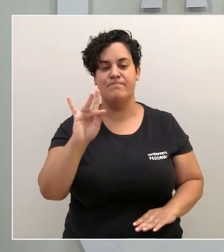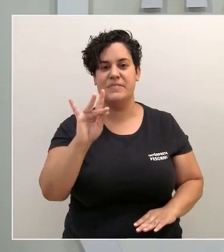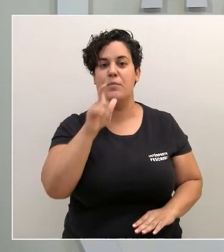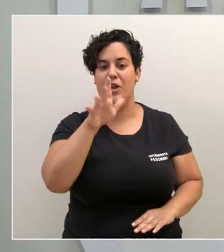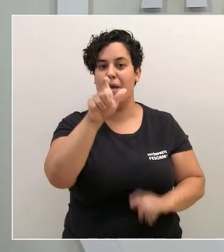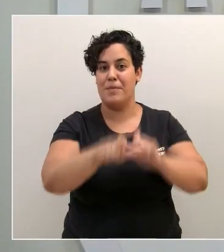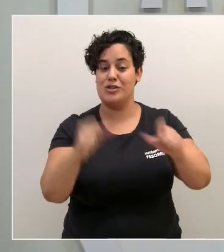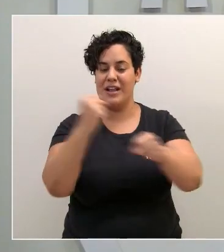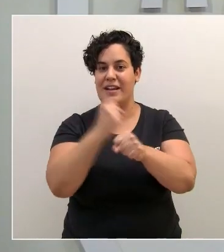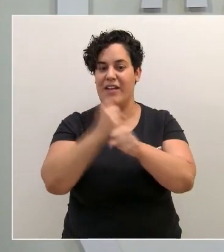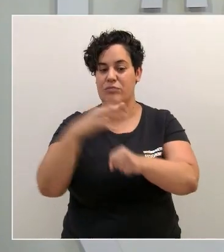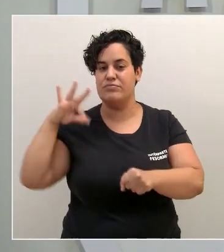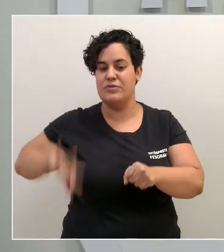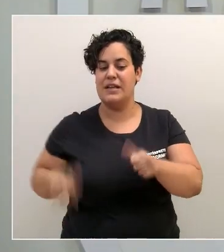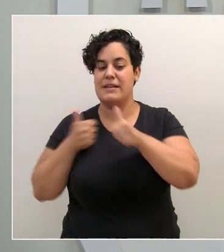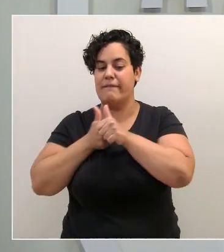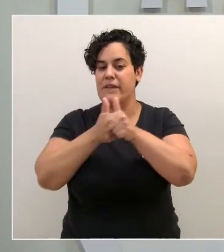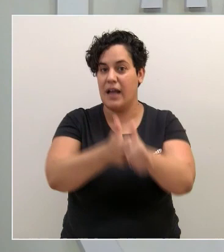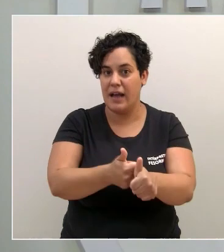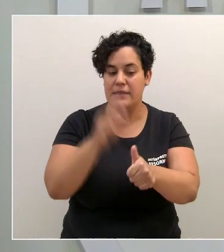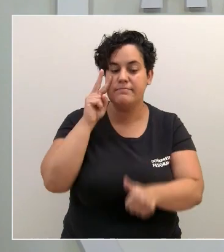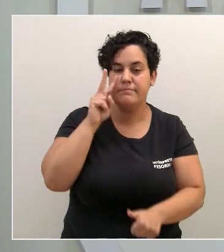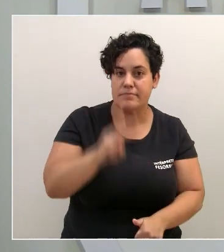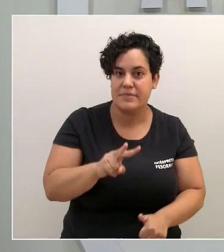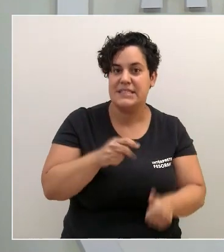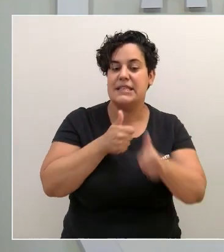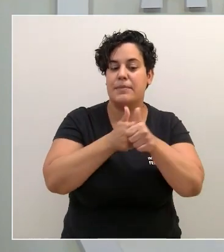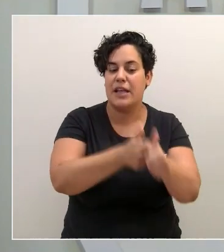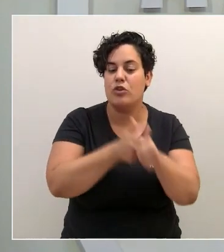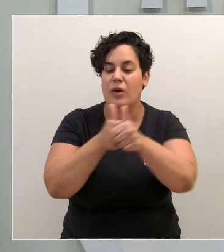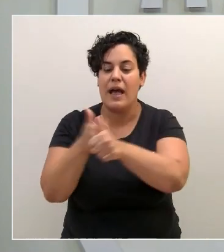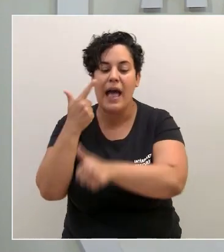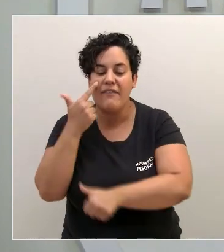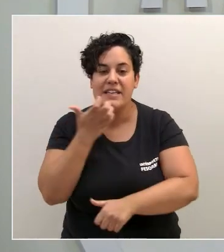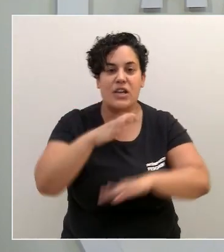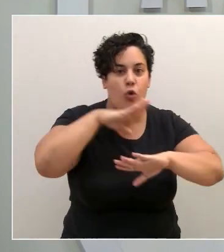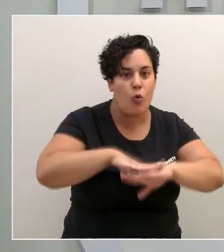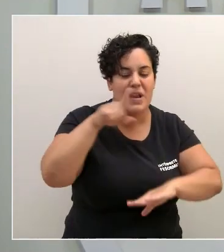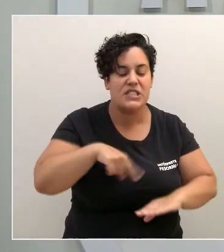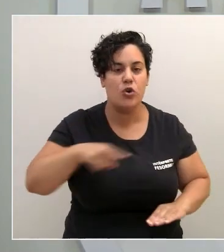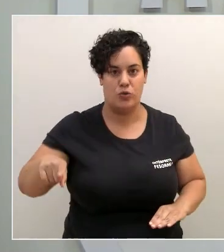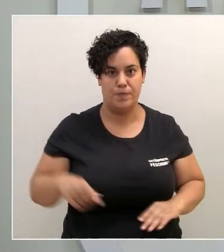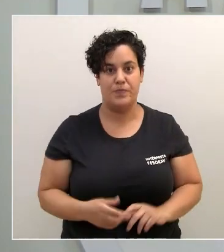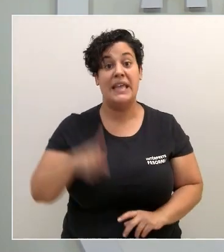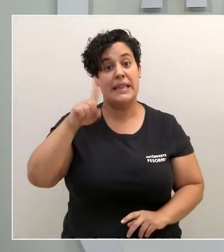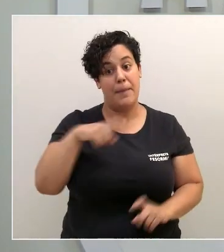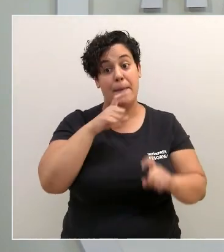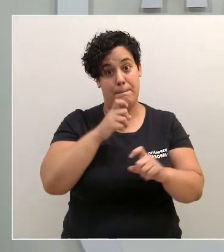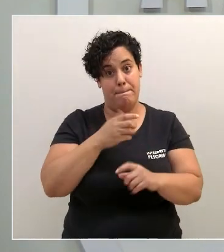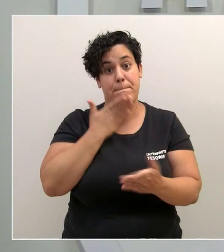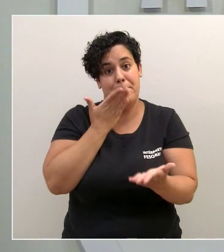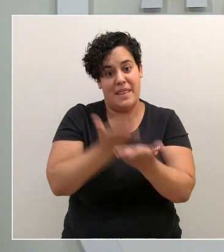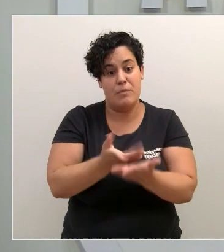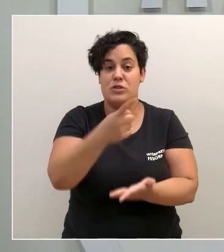labor encomiable y se les está haciendo el seguimiento a todas estas personas. Lo que pedimos también a las personas es que